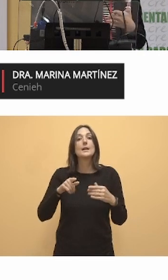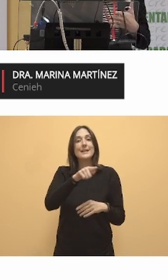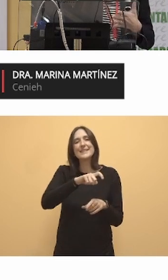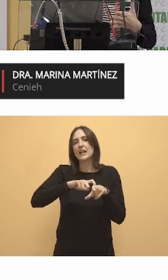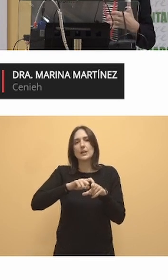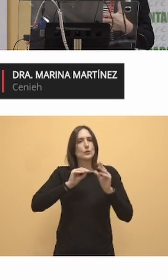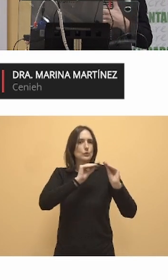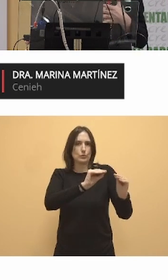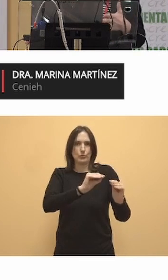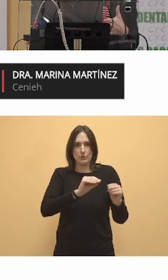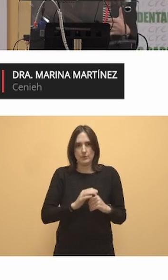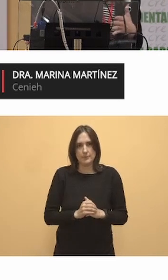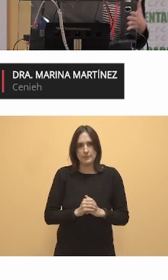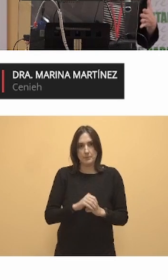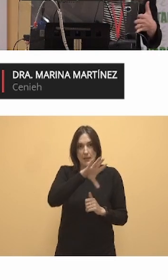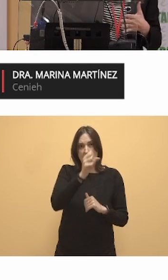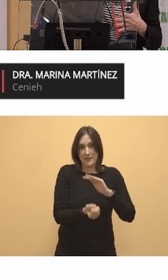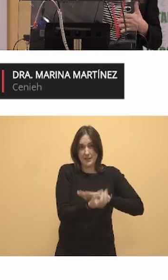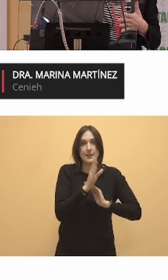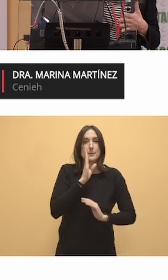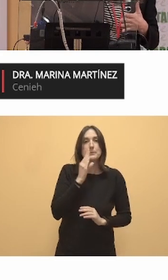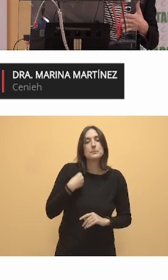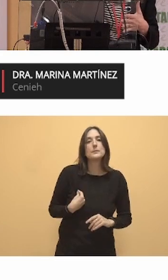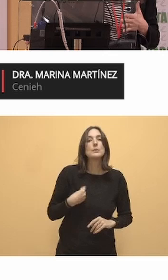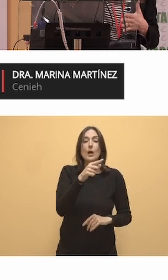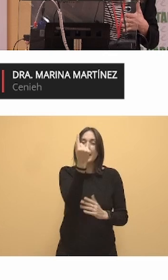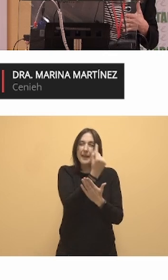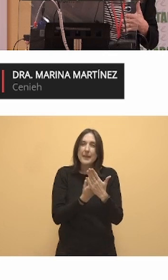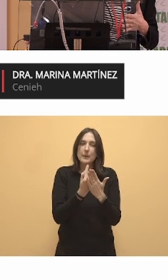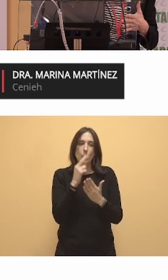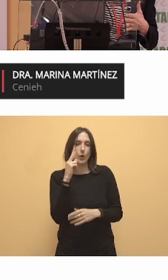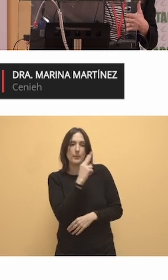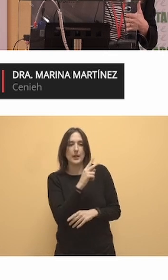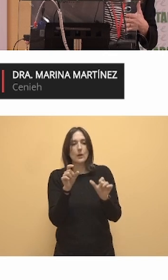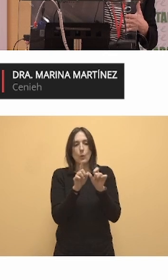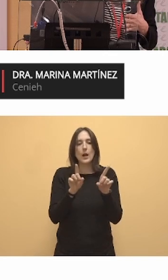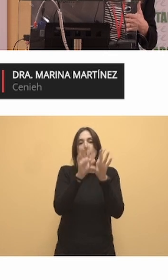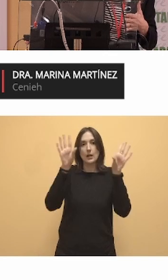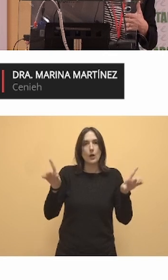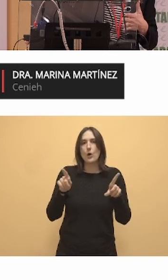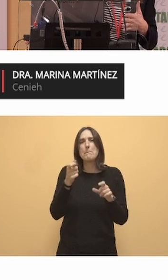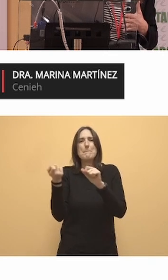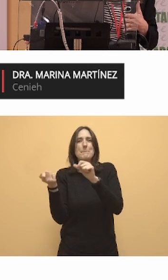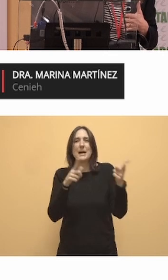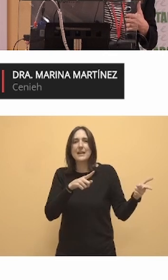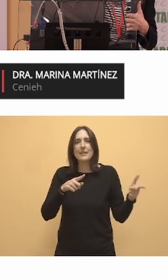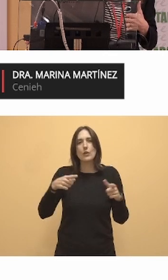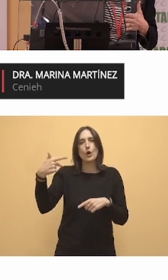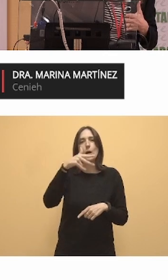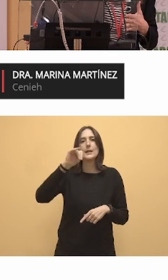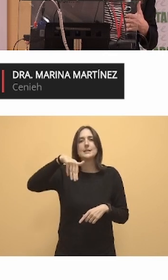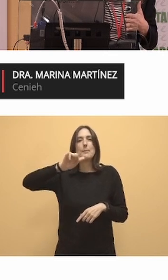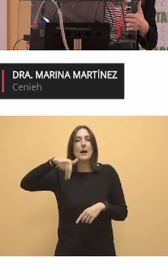género. Aquí es un dibujo en donde se ve claramente, bueno, pues como el chimpancé tiene esa